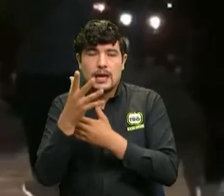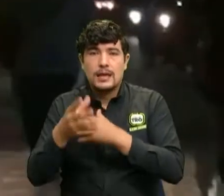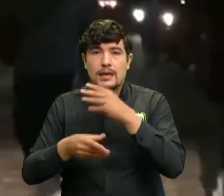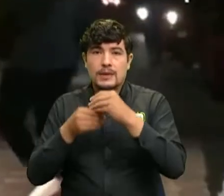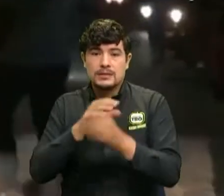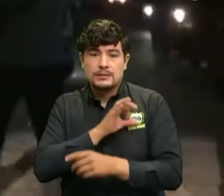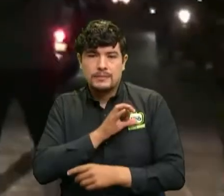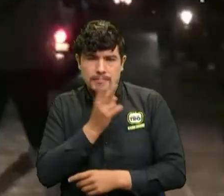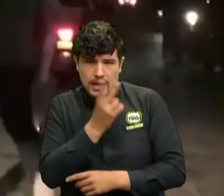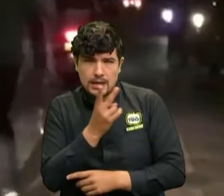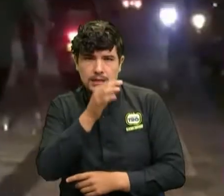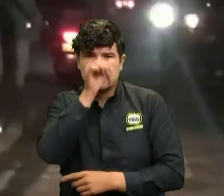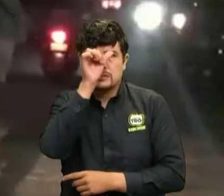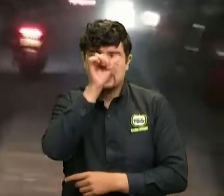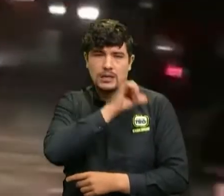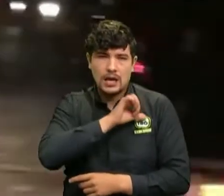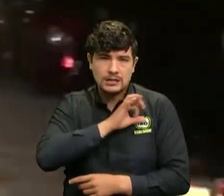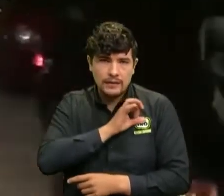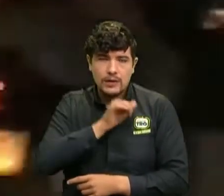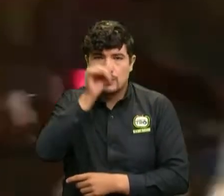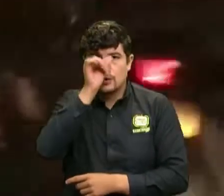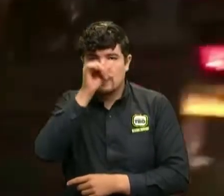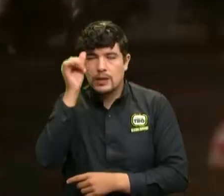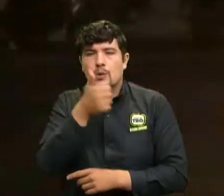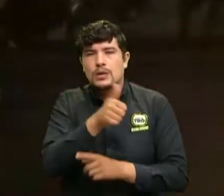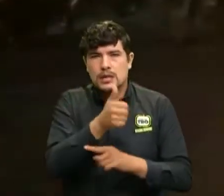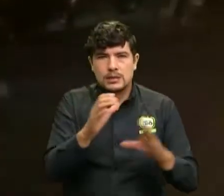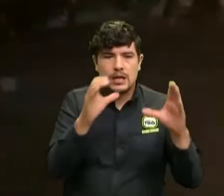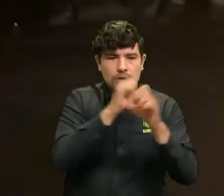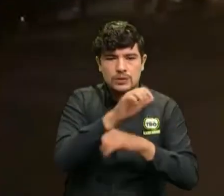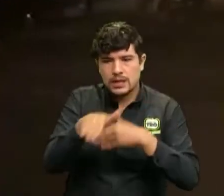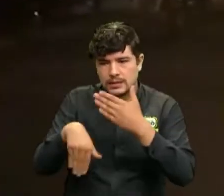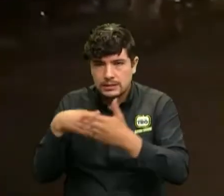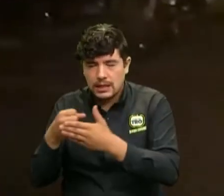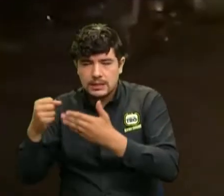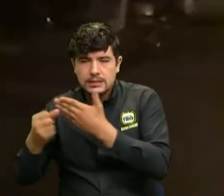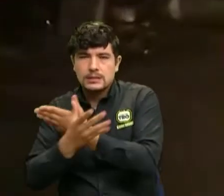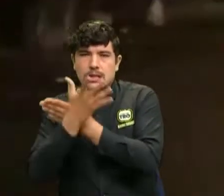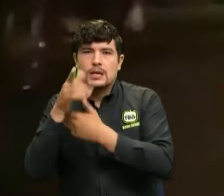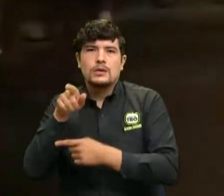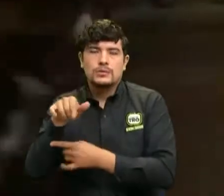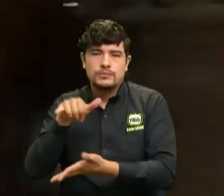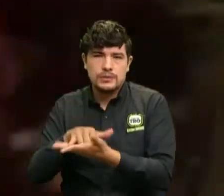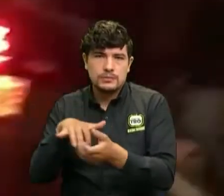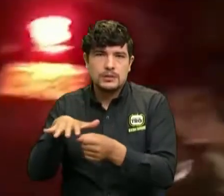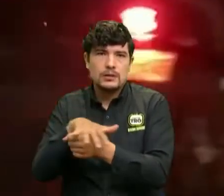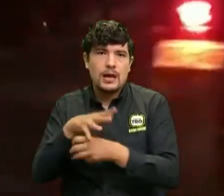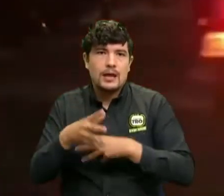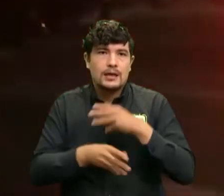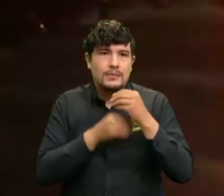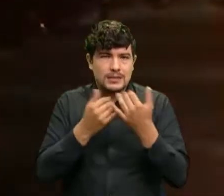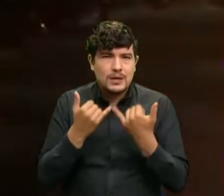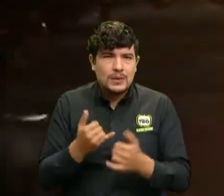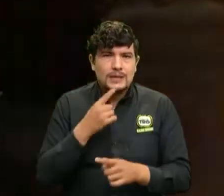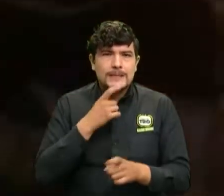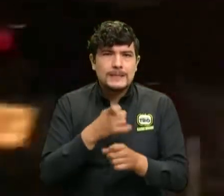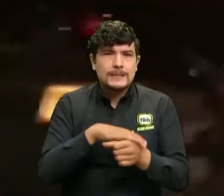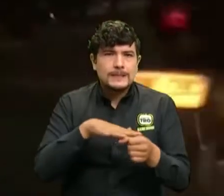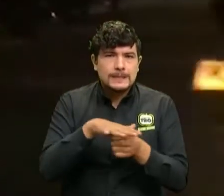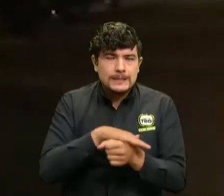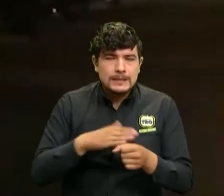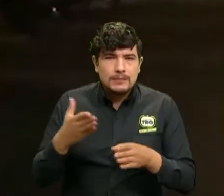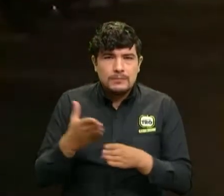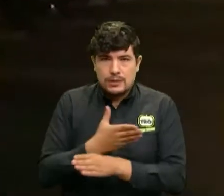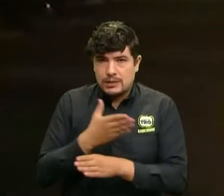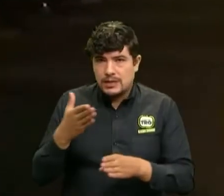fines de semana incluido el domingo desde las 10 de la noche a 5 de la mañana del día siguiente. Sigue la prohibición de la